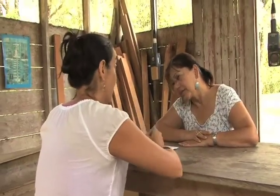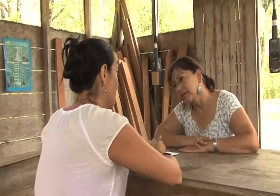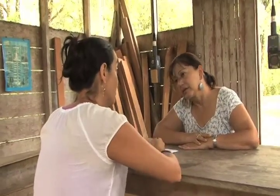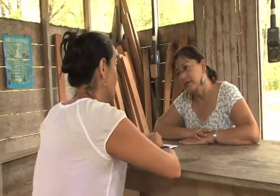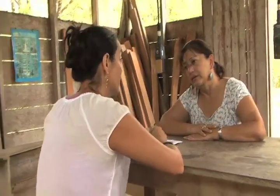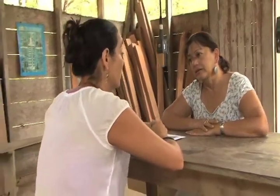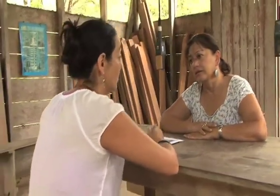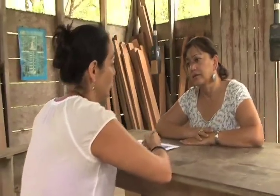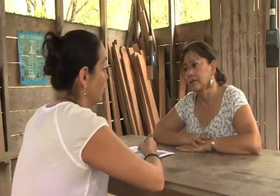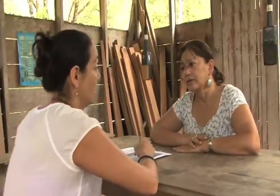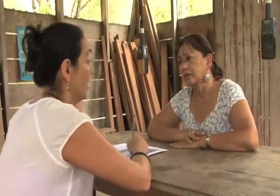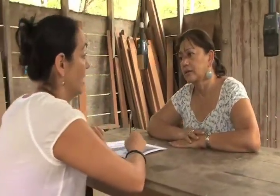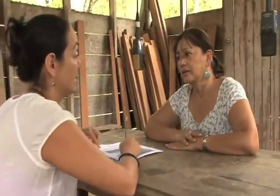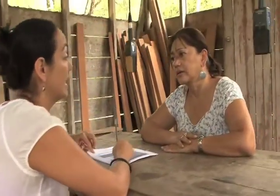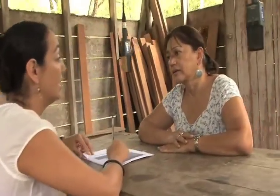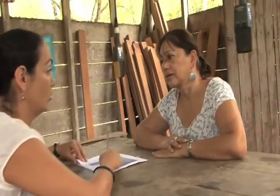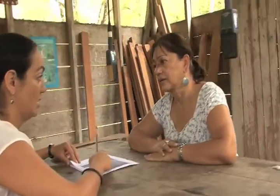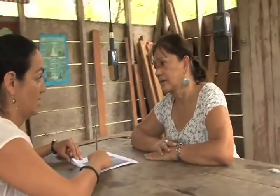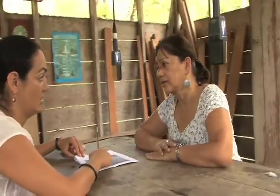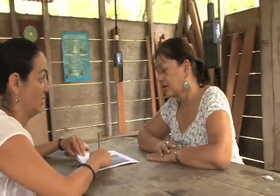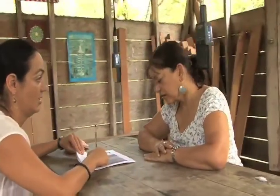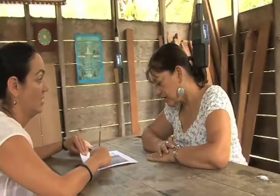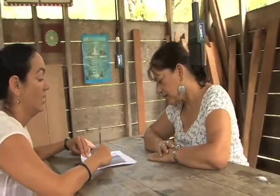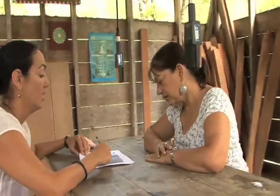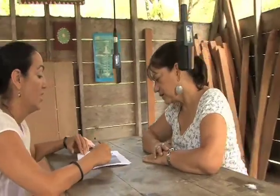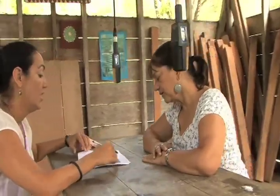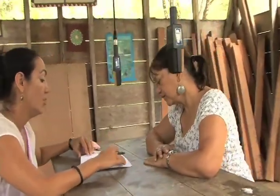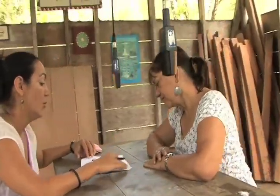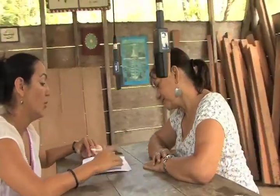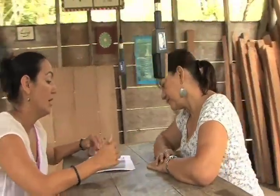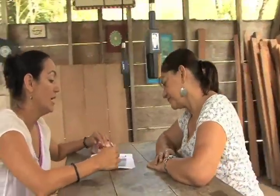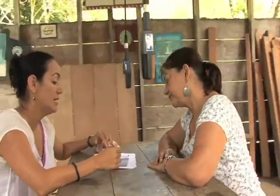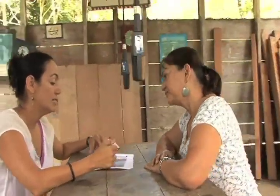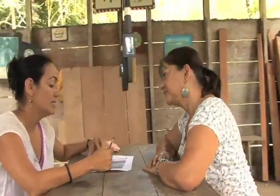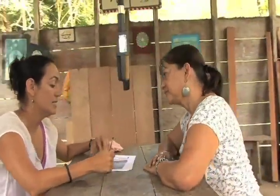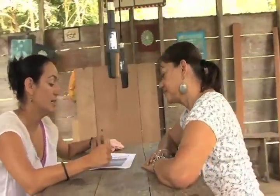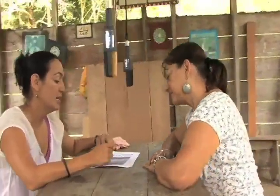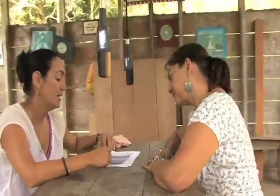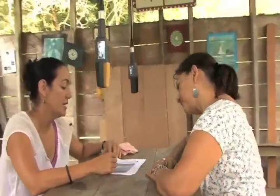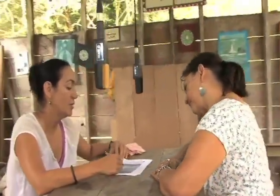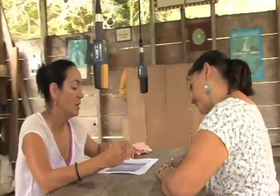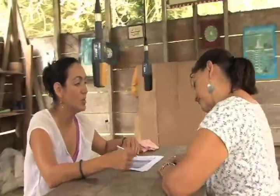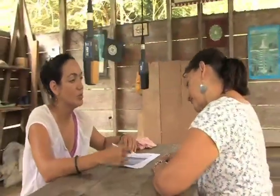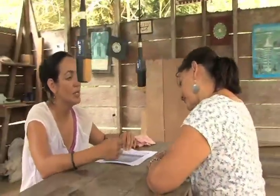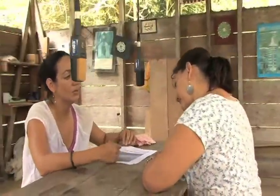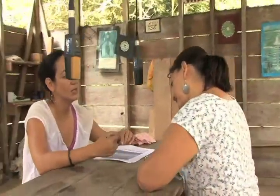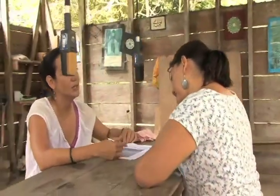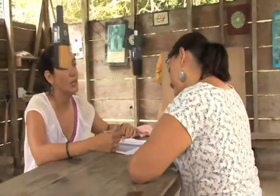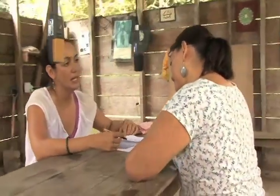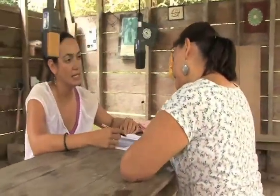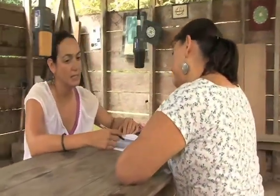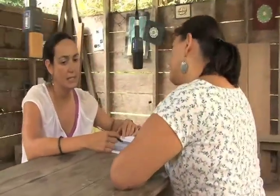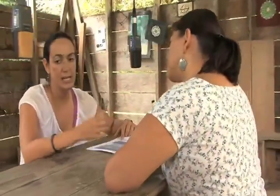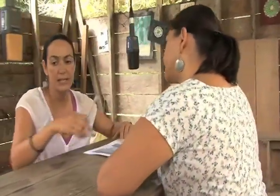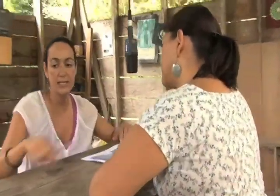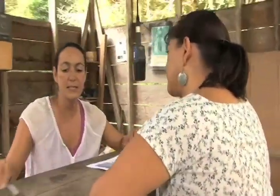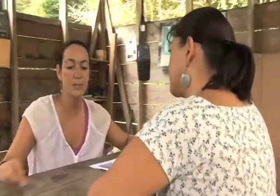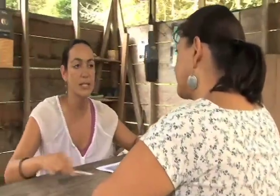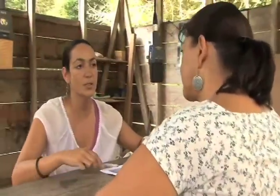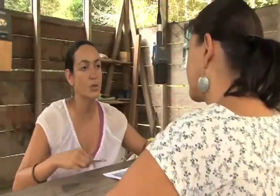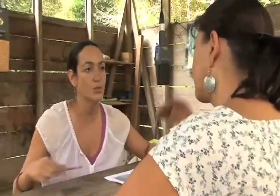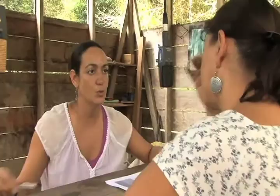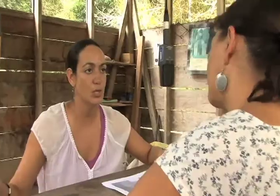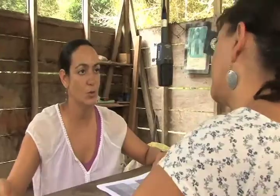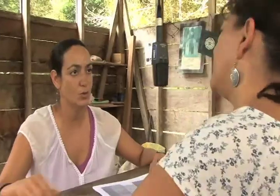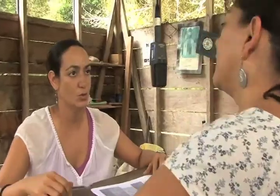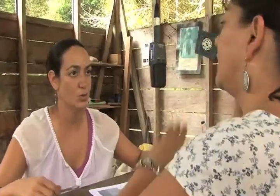ahora grabamos las anécdotas. Ajá. Y como es de una persona contando la anécdota, la idea es que estemos